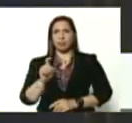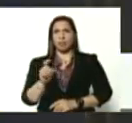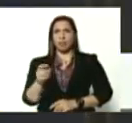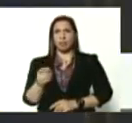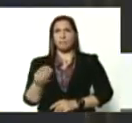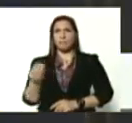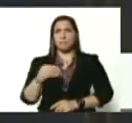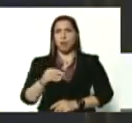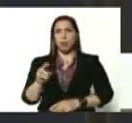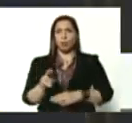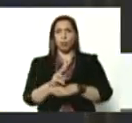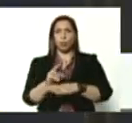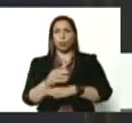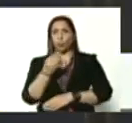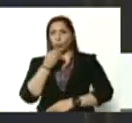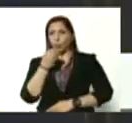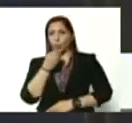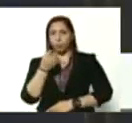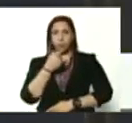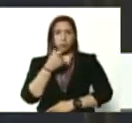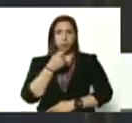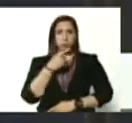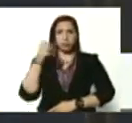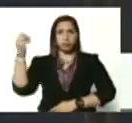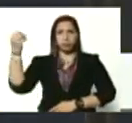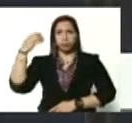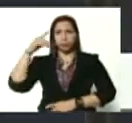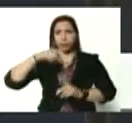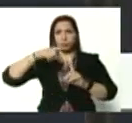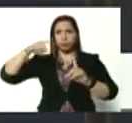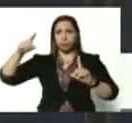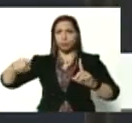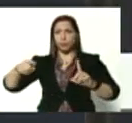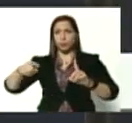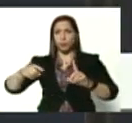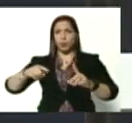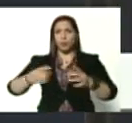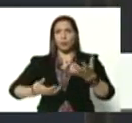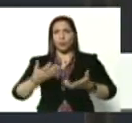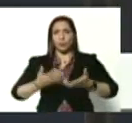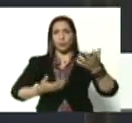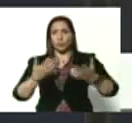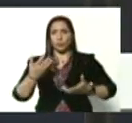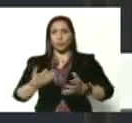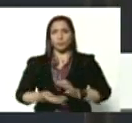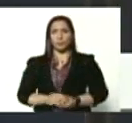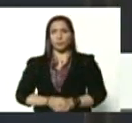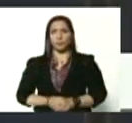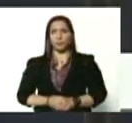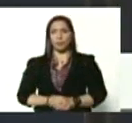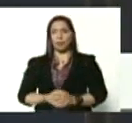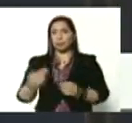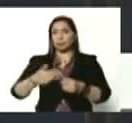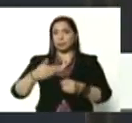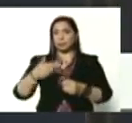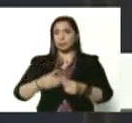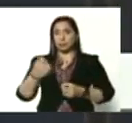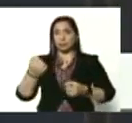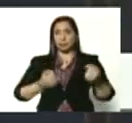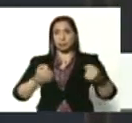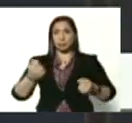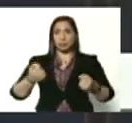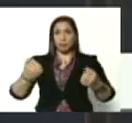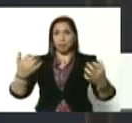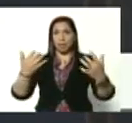más útil el alimento la medicina la luz eléctrica el gas doméstico para cocinar la gasolina el transporte el